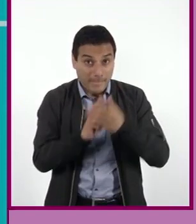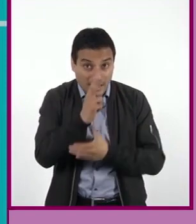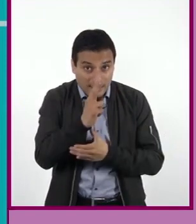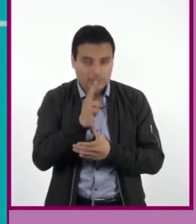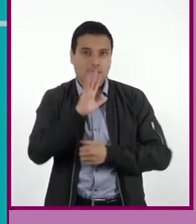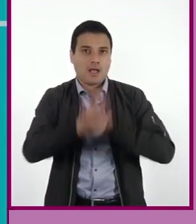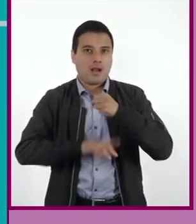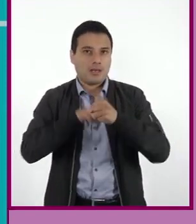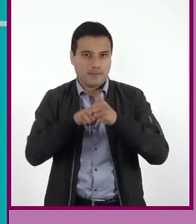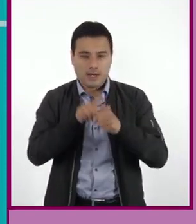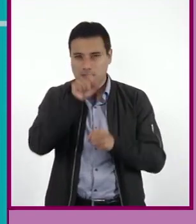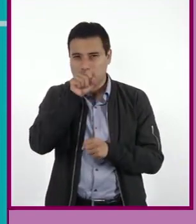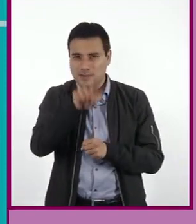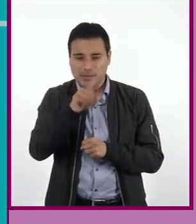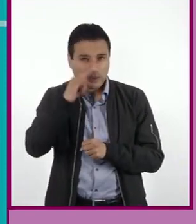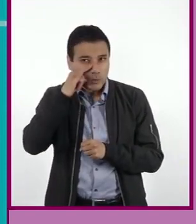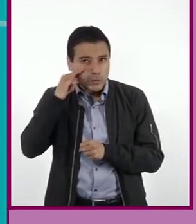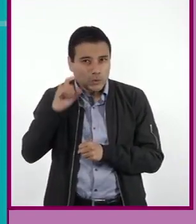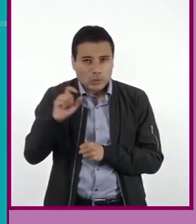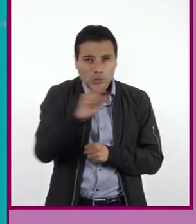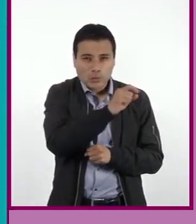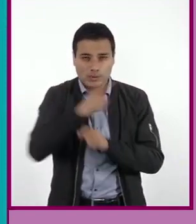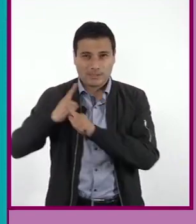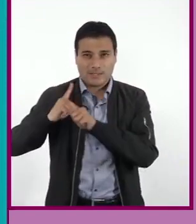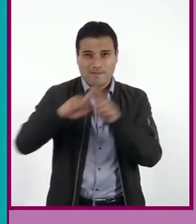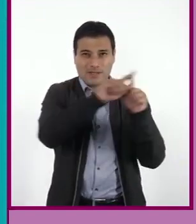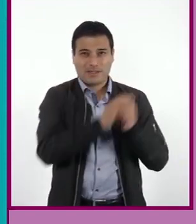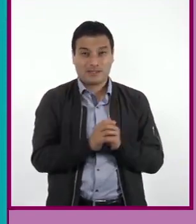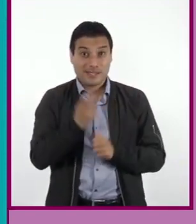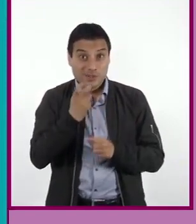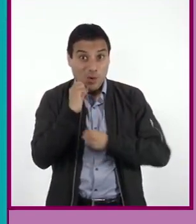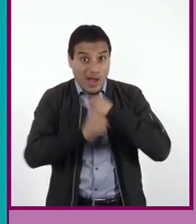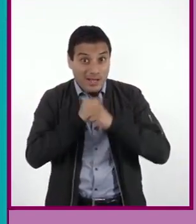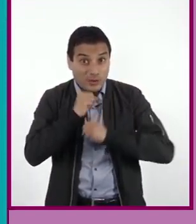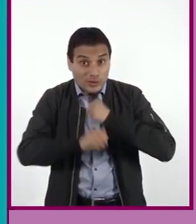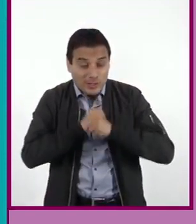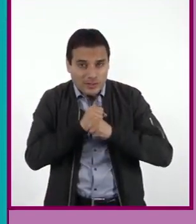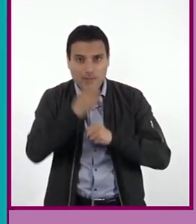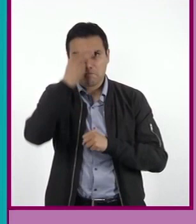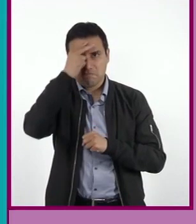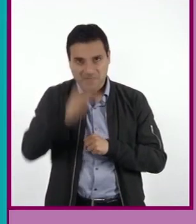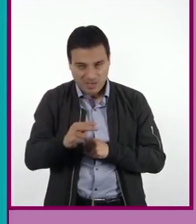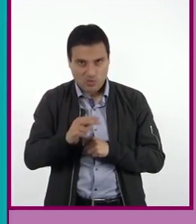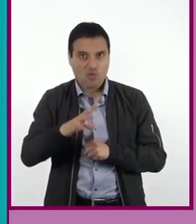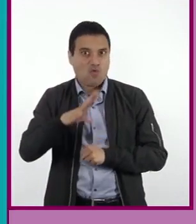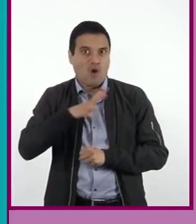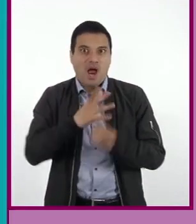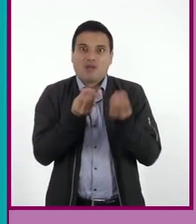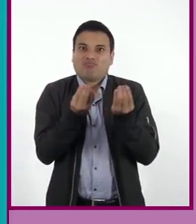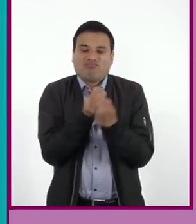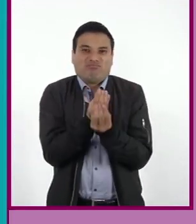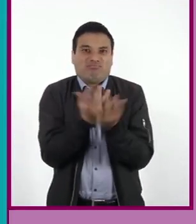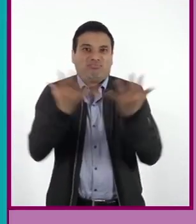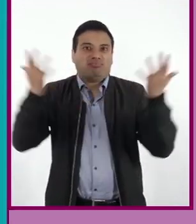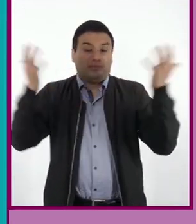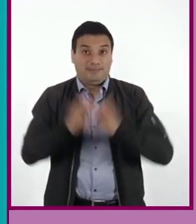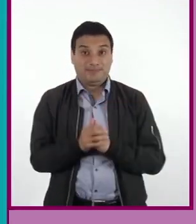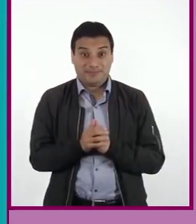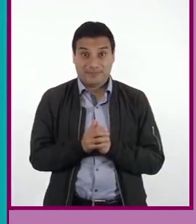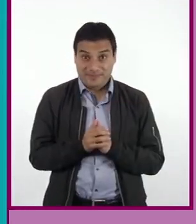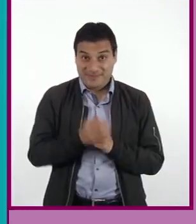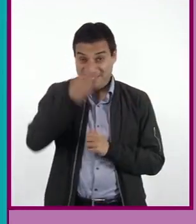animales y otros organismos. En este proceso, México ha salido beneficiado, ya que gracias a su